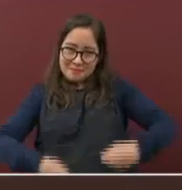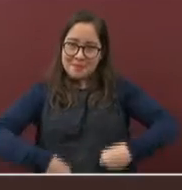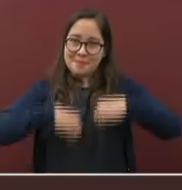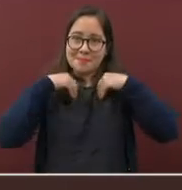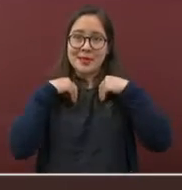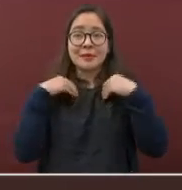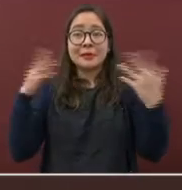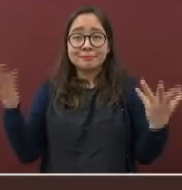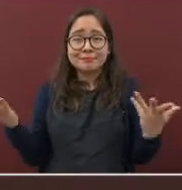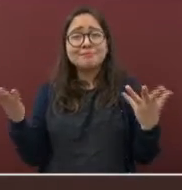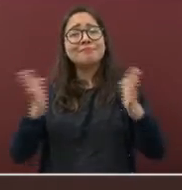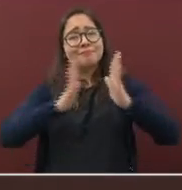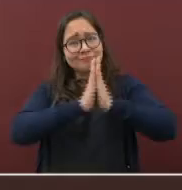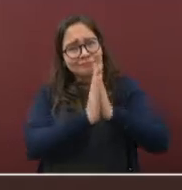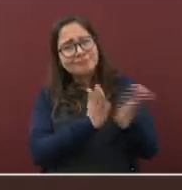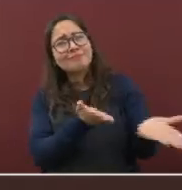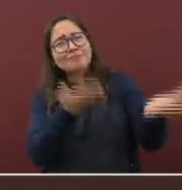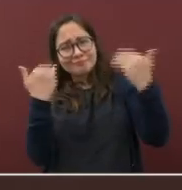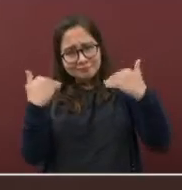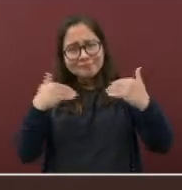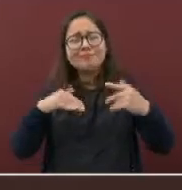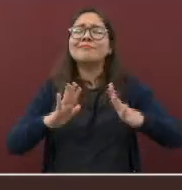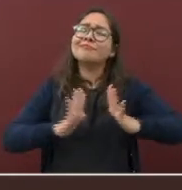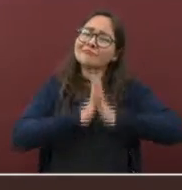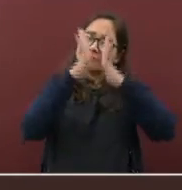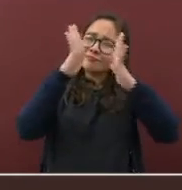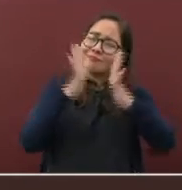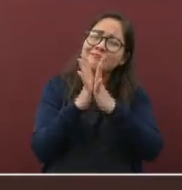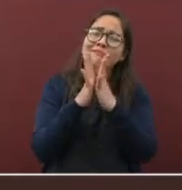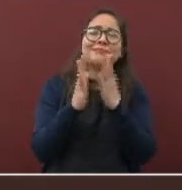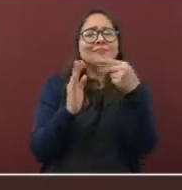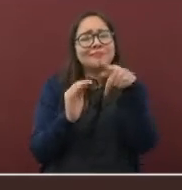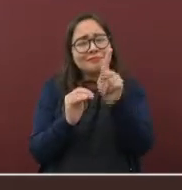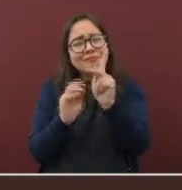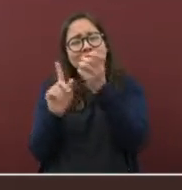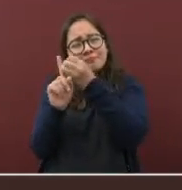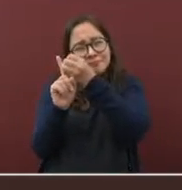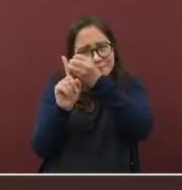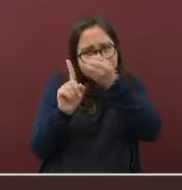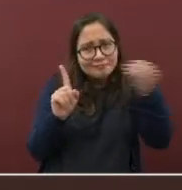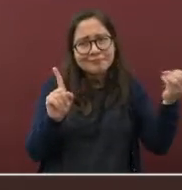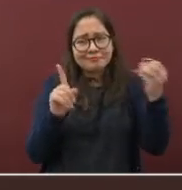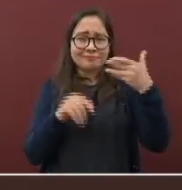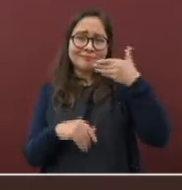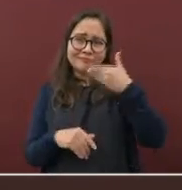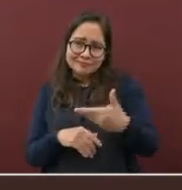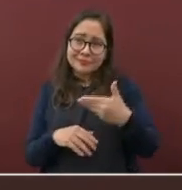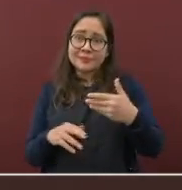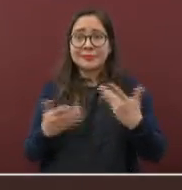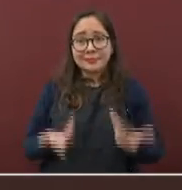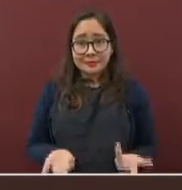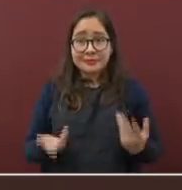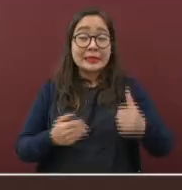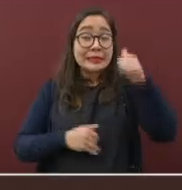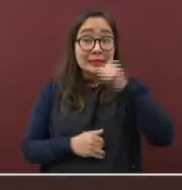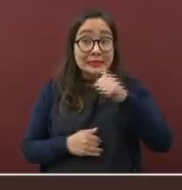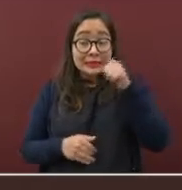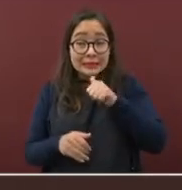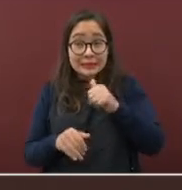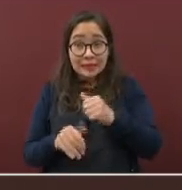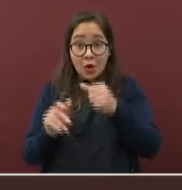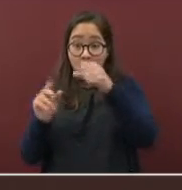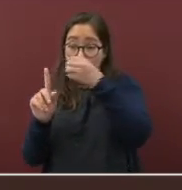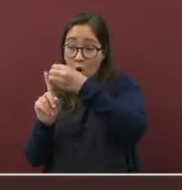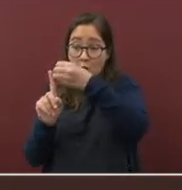que participen en este proceso de manera organizada respetando el orden alfabético